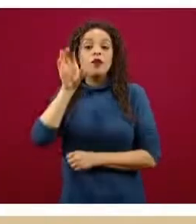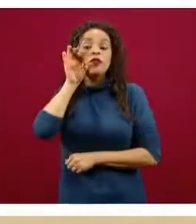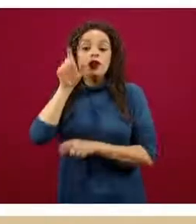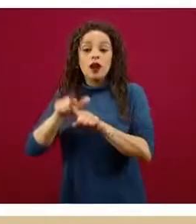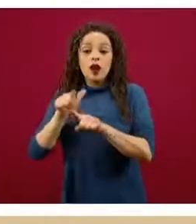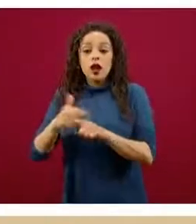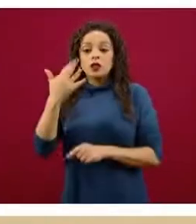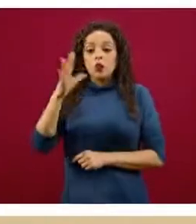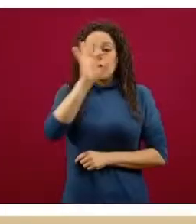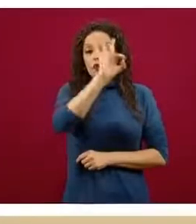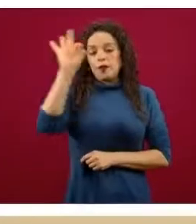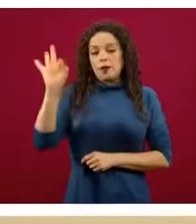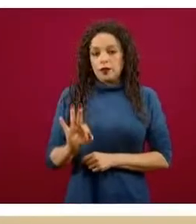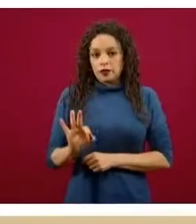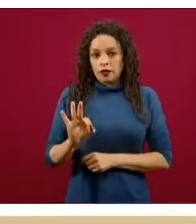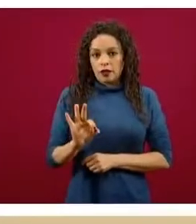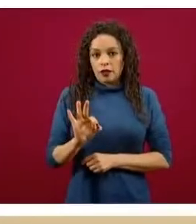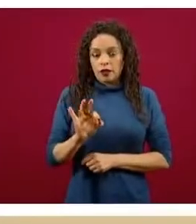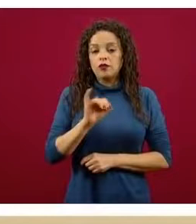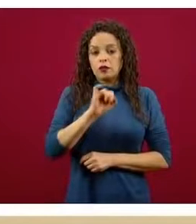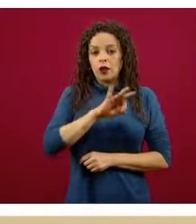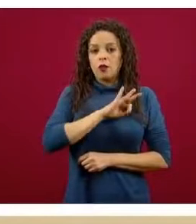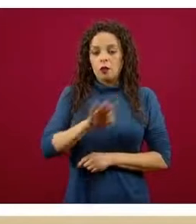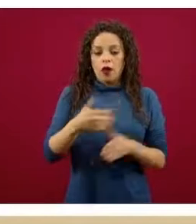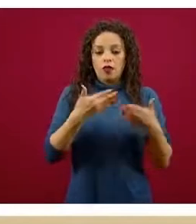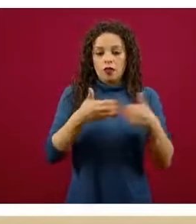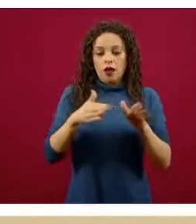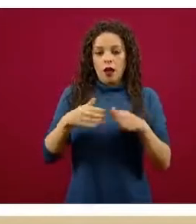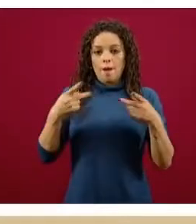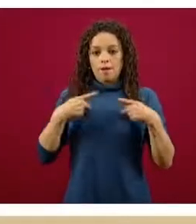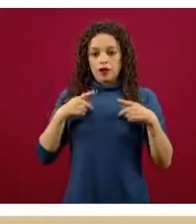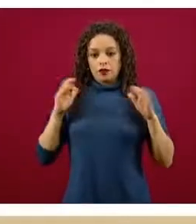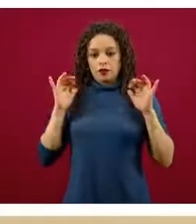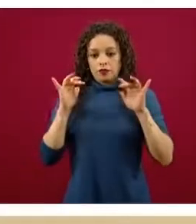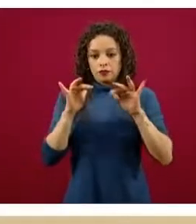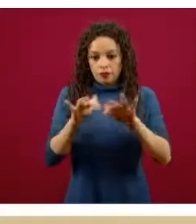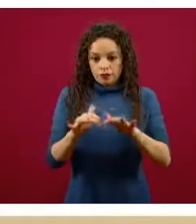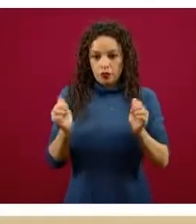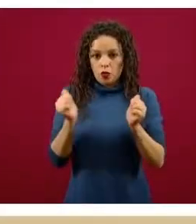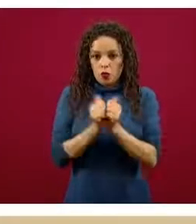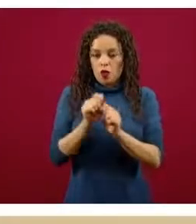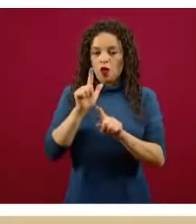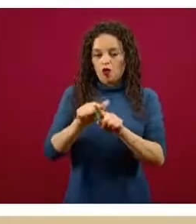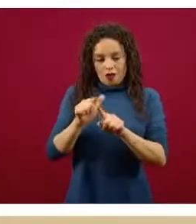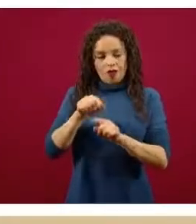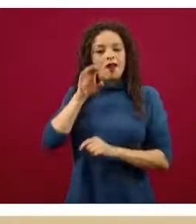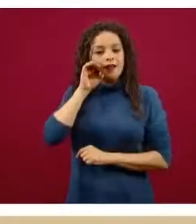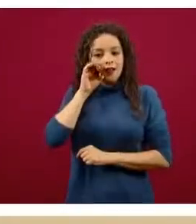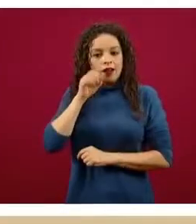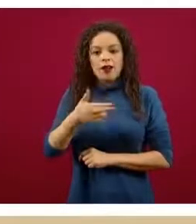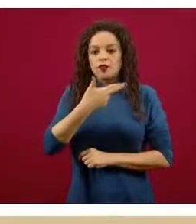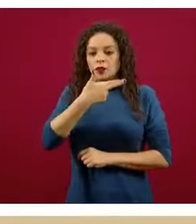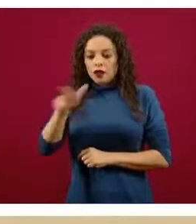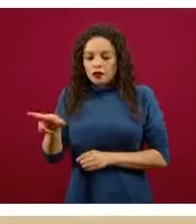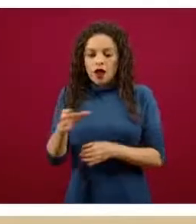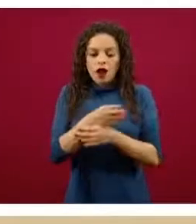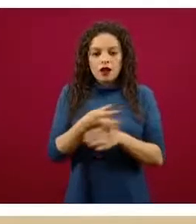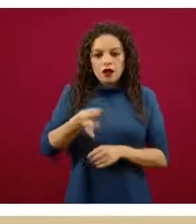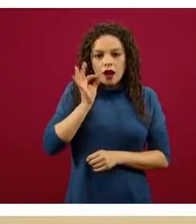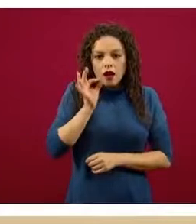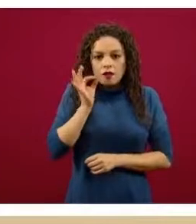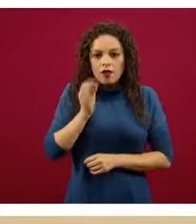en los hoteles en los estados con el nivel naranja. Los restaurantes, cafeterías, servicios